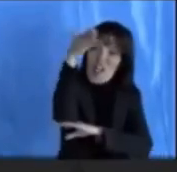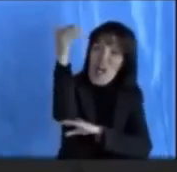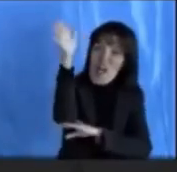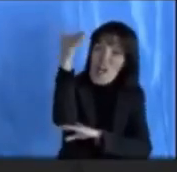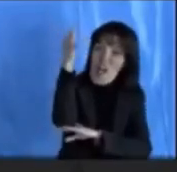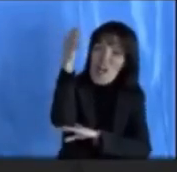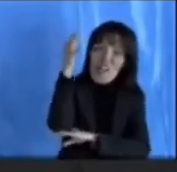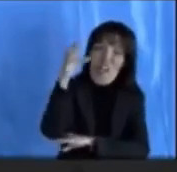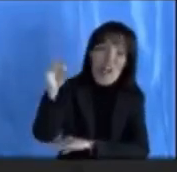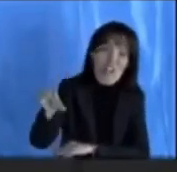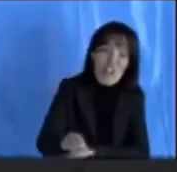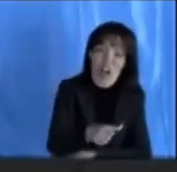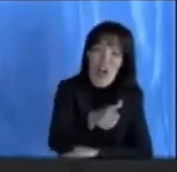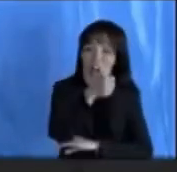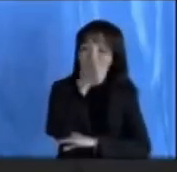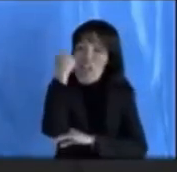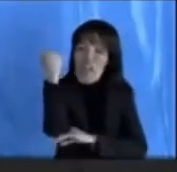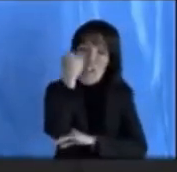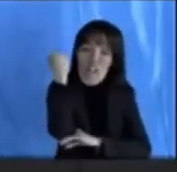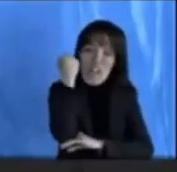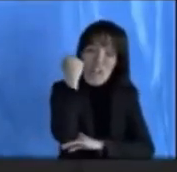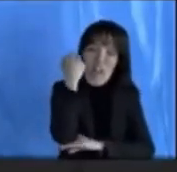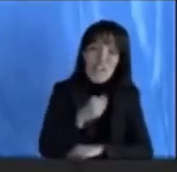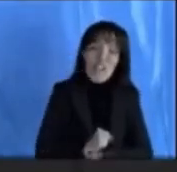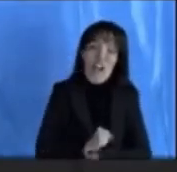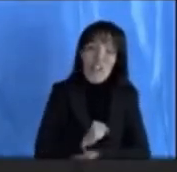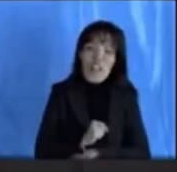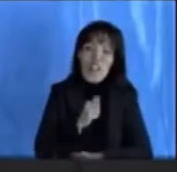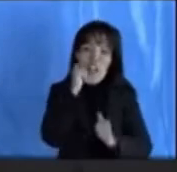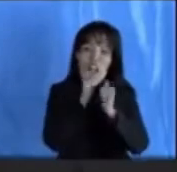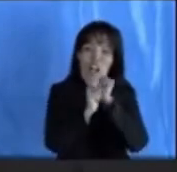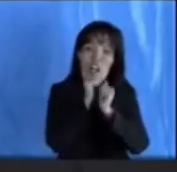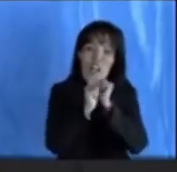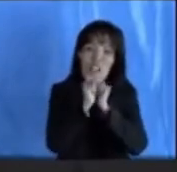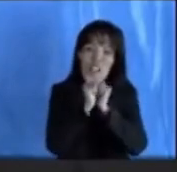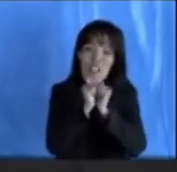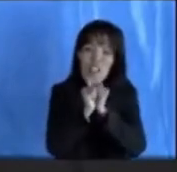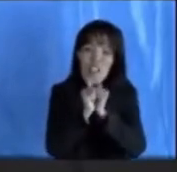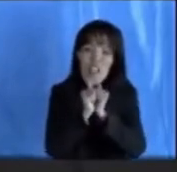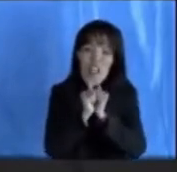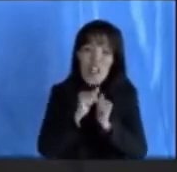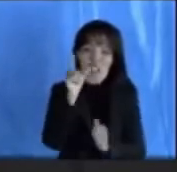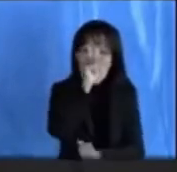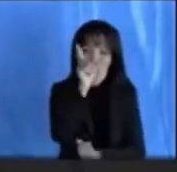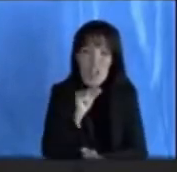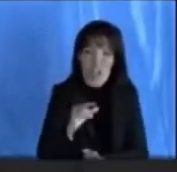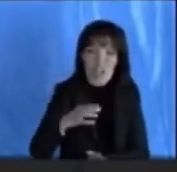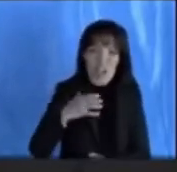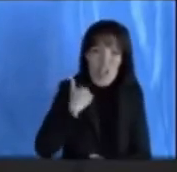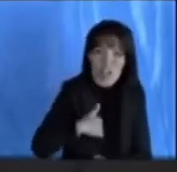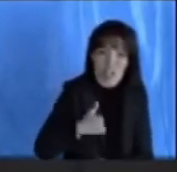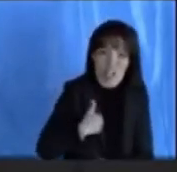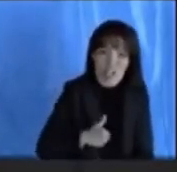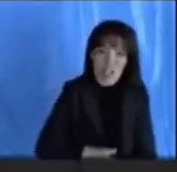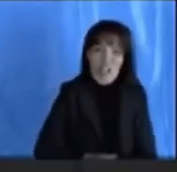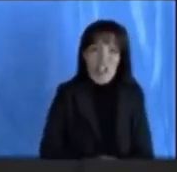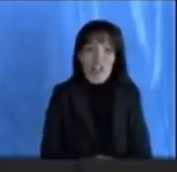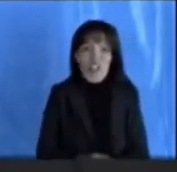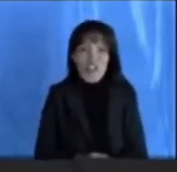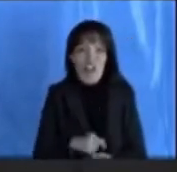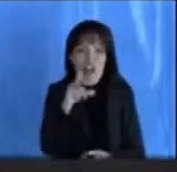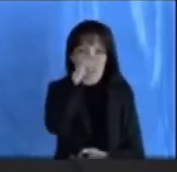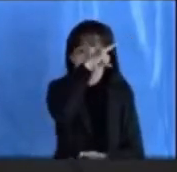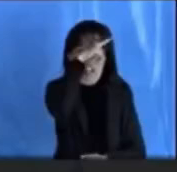importantísima y central para la historia de nuestra República, y esa es la bandera del